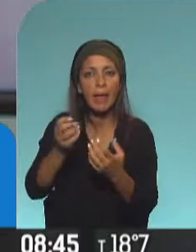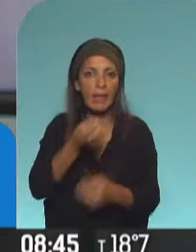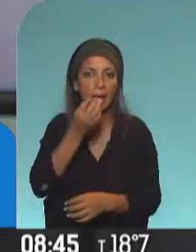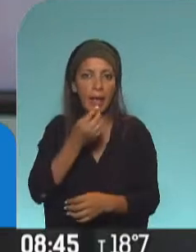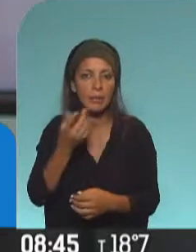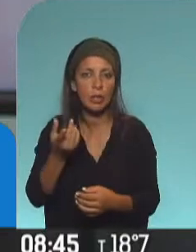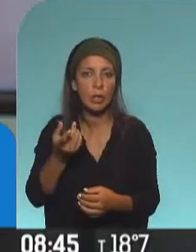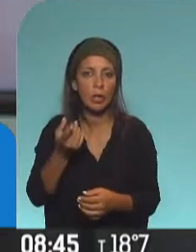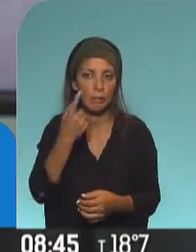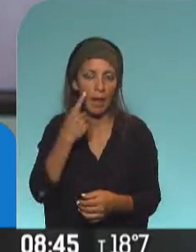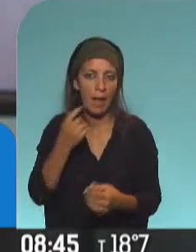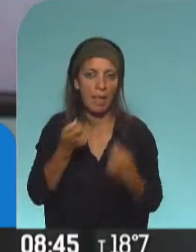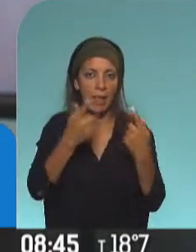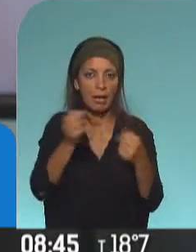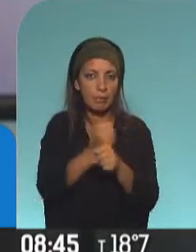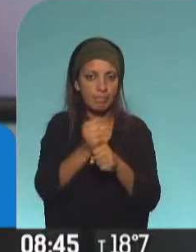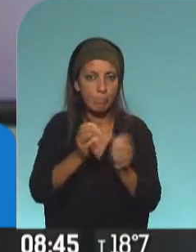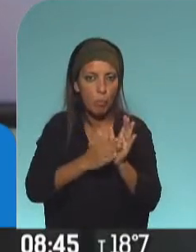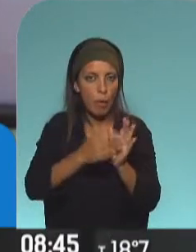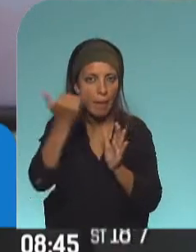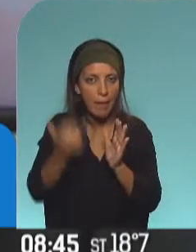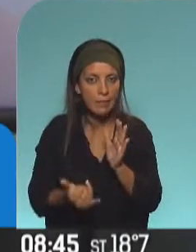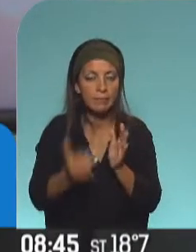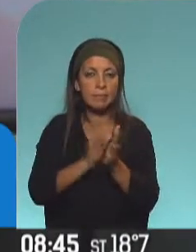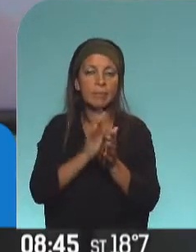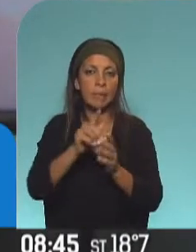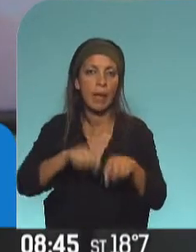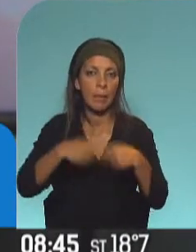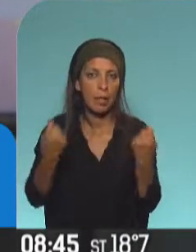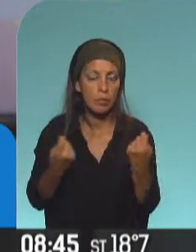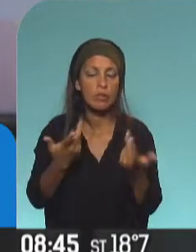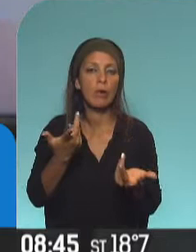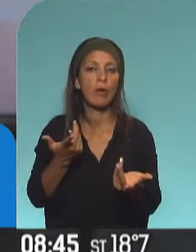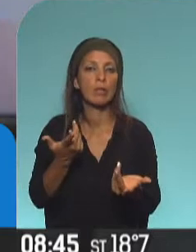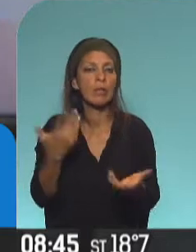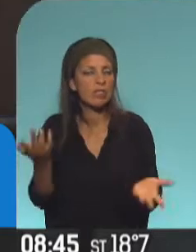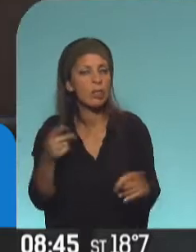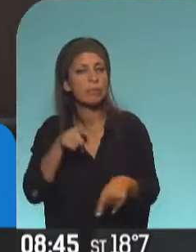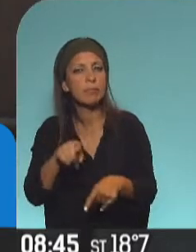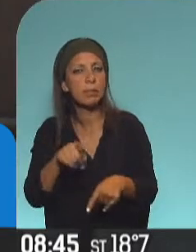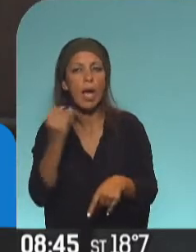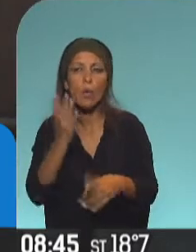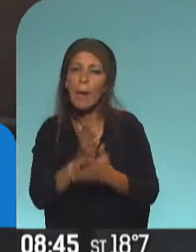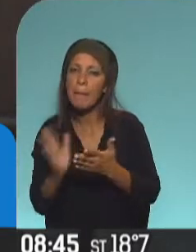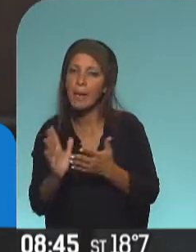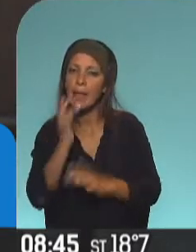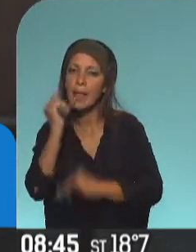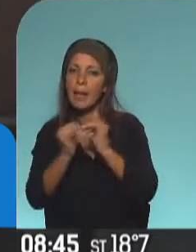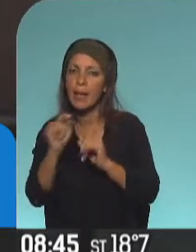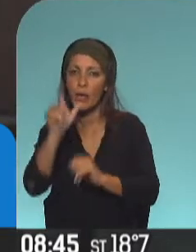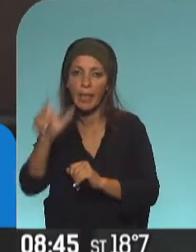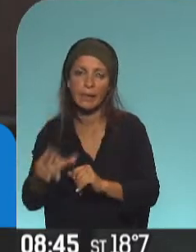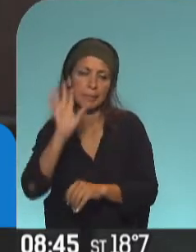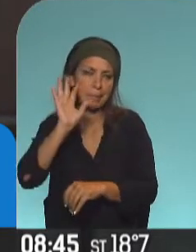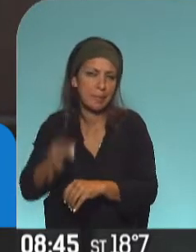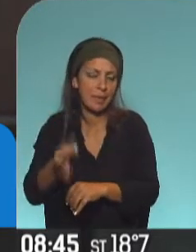afirma que hubo una situación de acceso carnal. Sí, sí. Entonces ahí hay una parte del relato de ella que queda